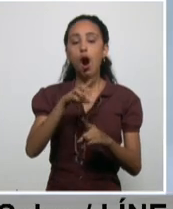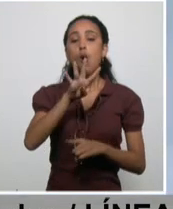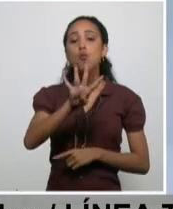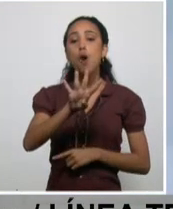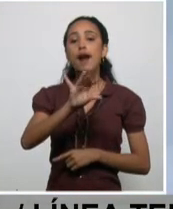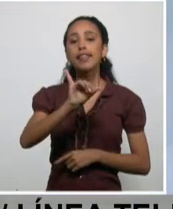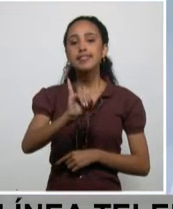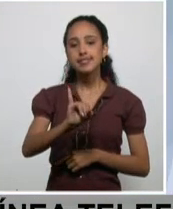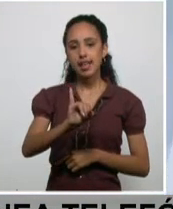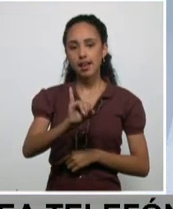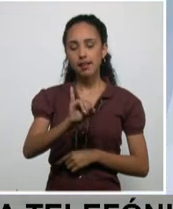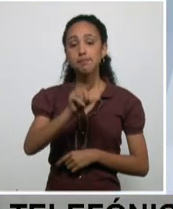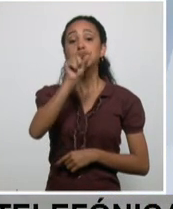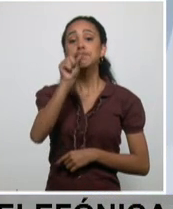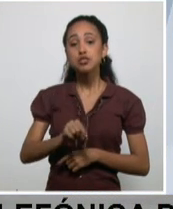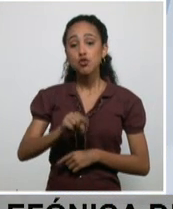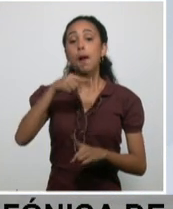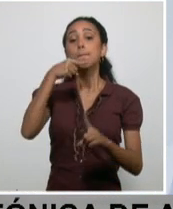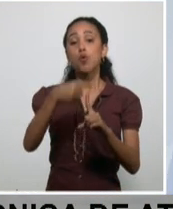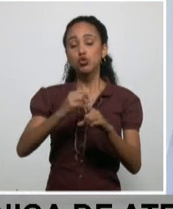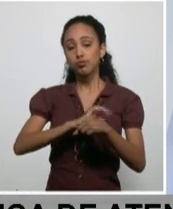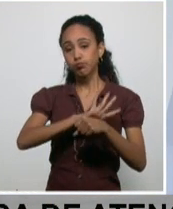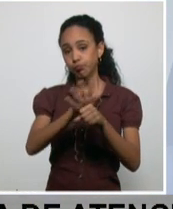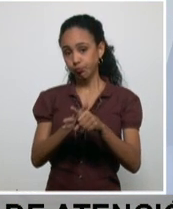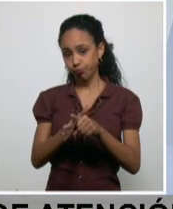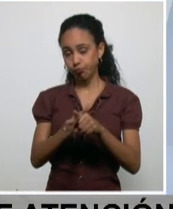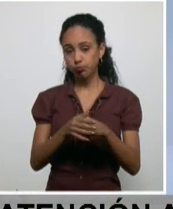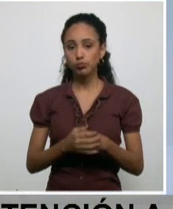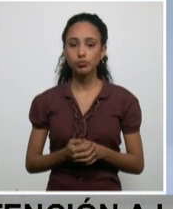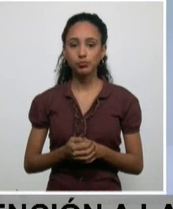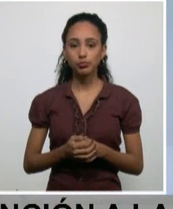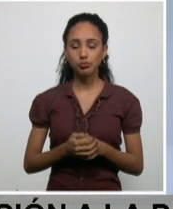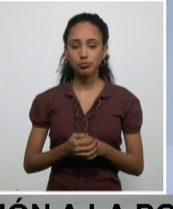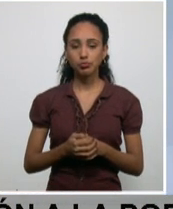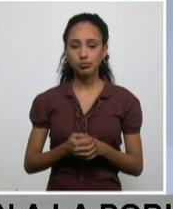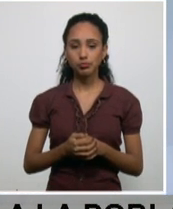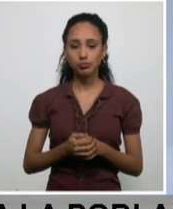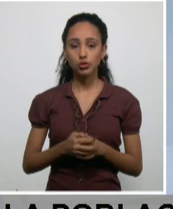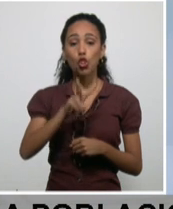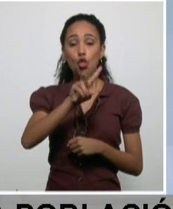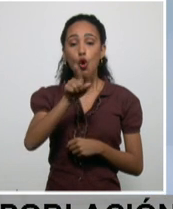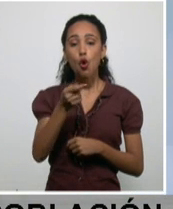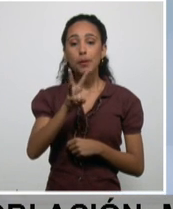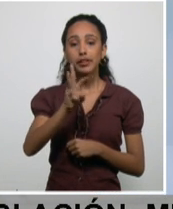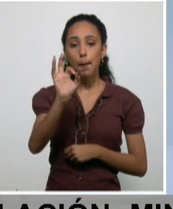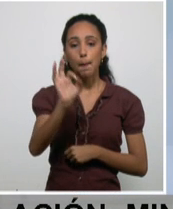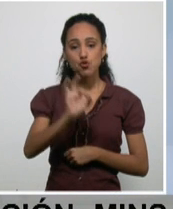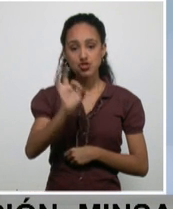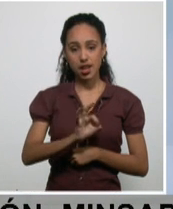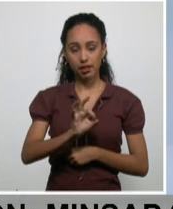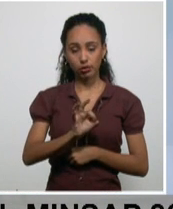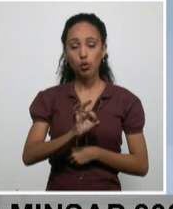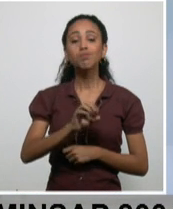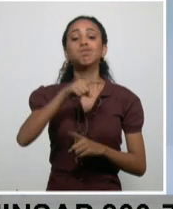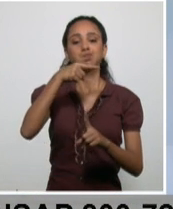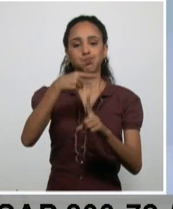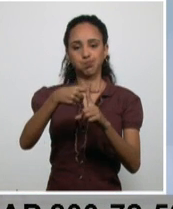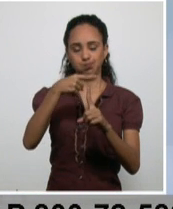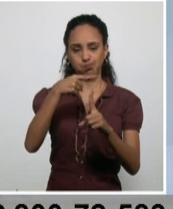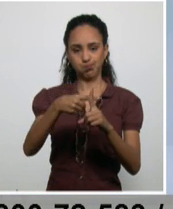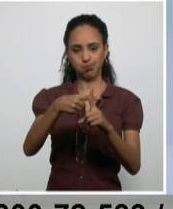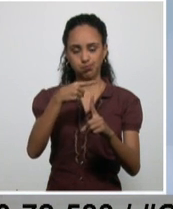46 casos como tal. Eso nos da un 2,3% de positividad de